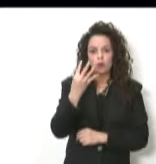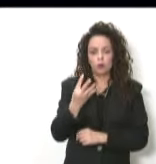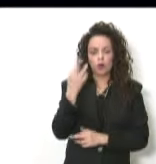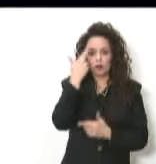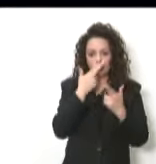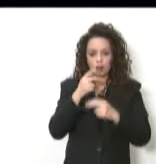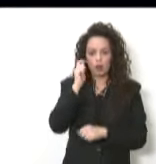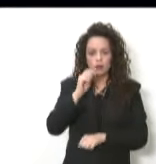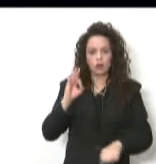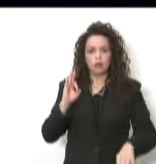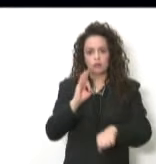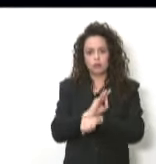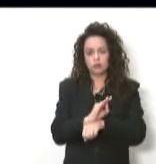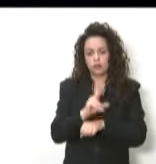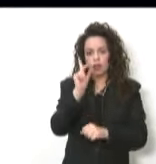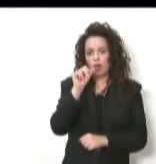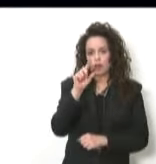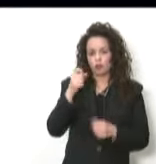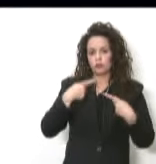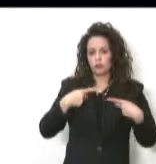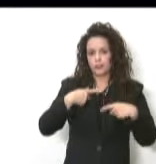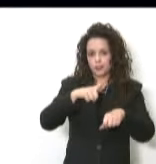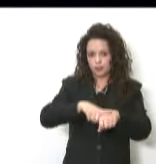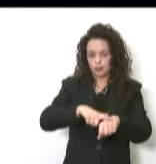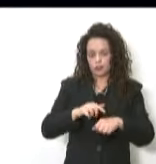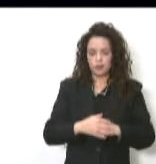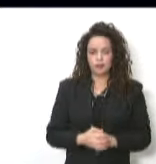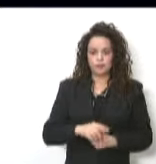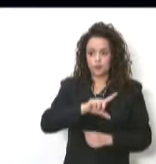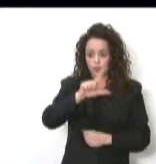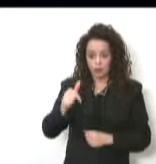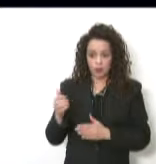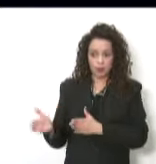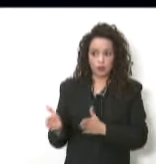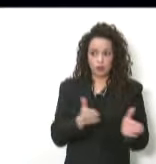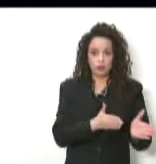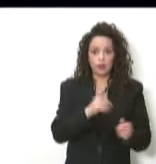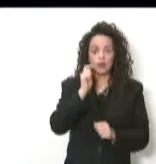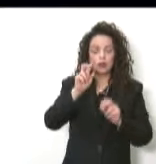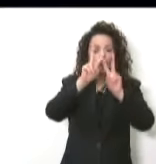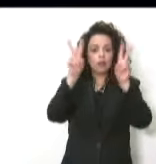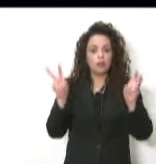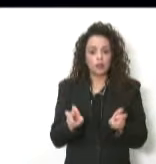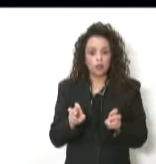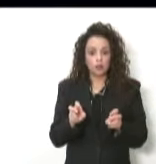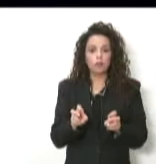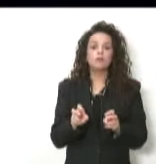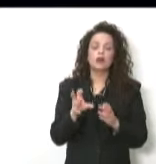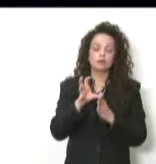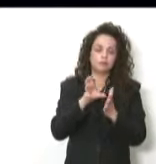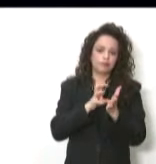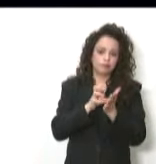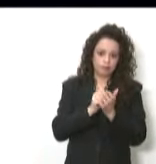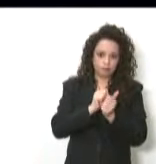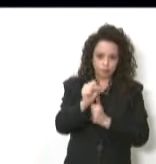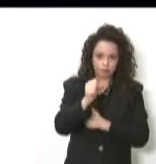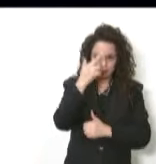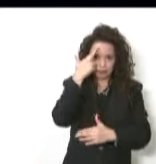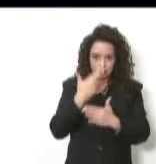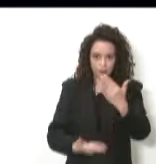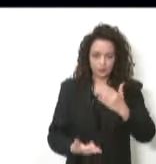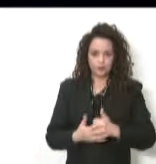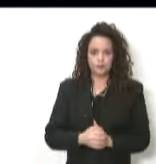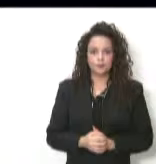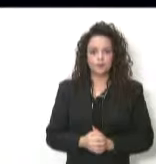materia de protección de datos personales, y en forma subsecuente abordaríamos el tema de la acción de inconstitucionalidad. Luego